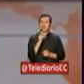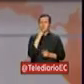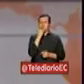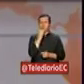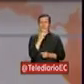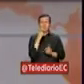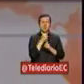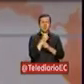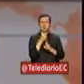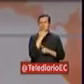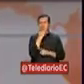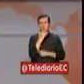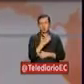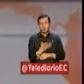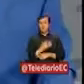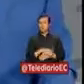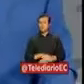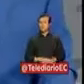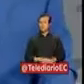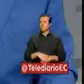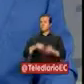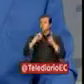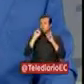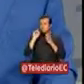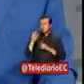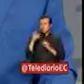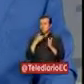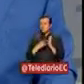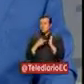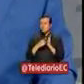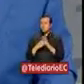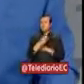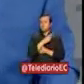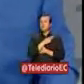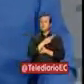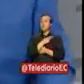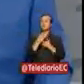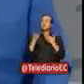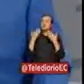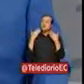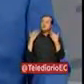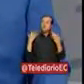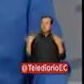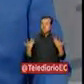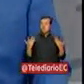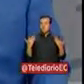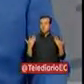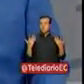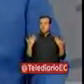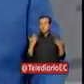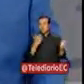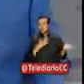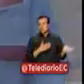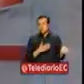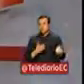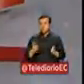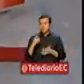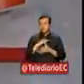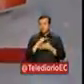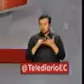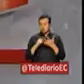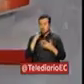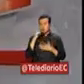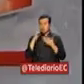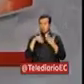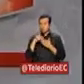absolutamente ridículo. Ahora, cuando yo le pregunto qué pasa en la Universidad de Guayaquil, más allá de la sucesión de los hechos de los que hemos sido